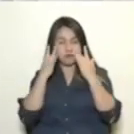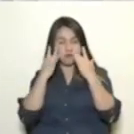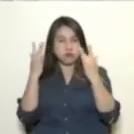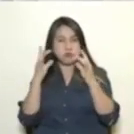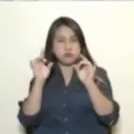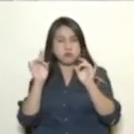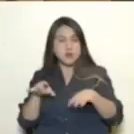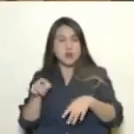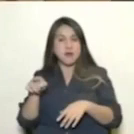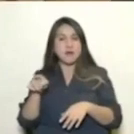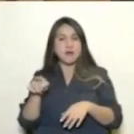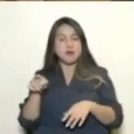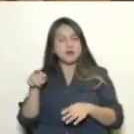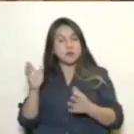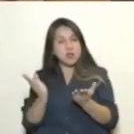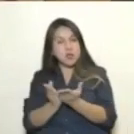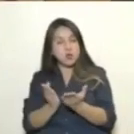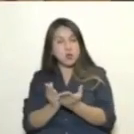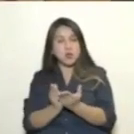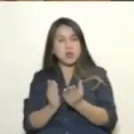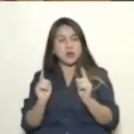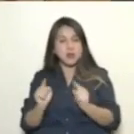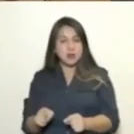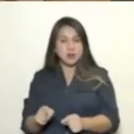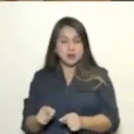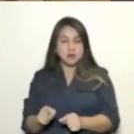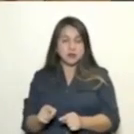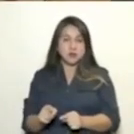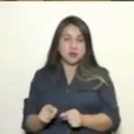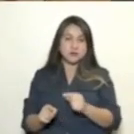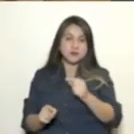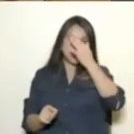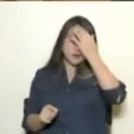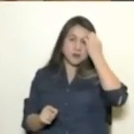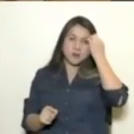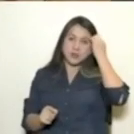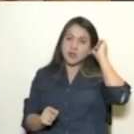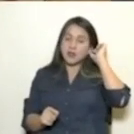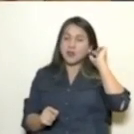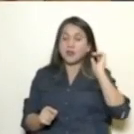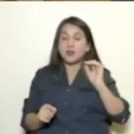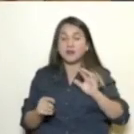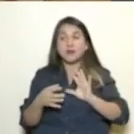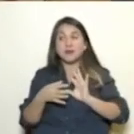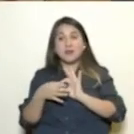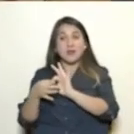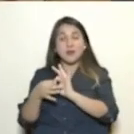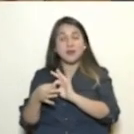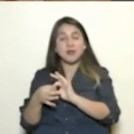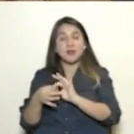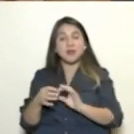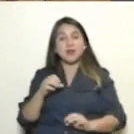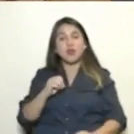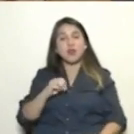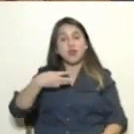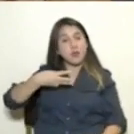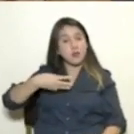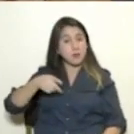sabios, que se dedican a estudiar nada más que esto, van a depender de la Organización Mundial de la